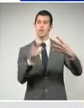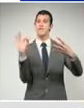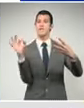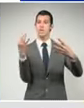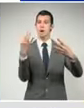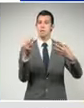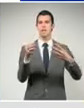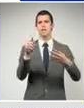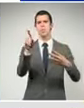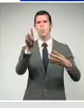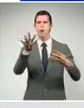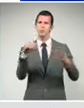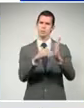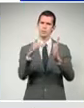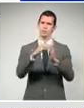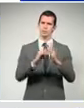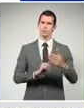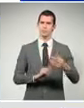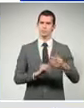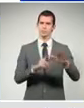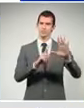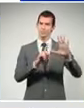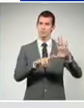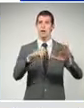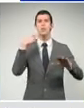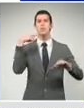4.741.000 y Rusia con